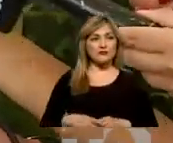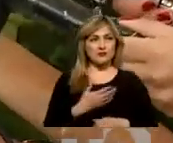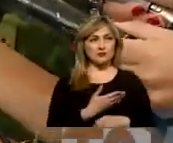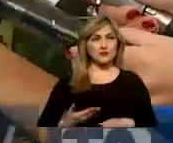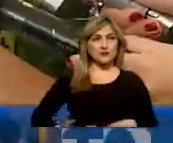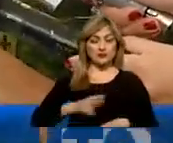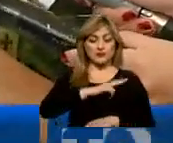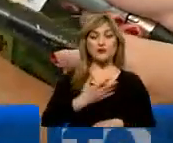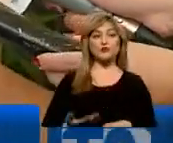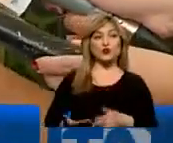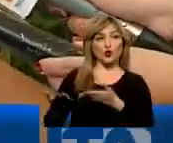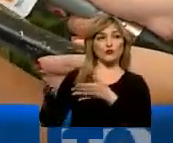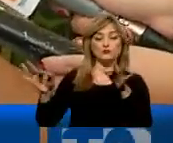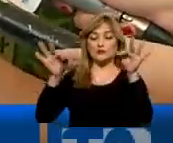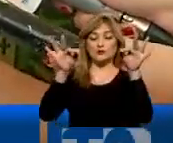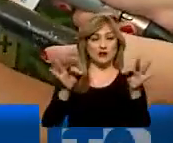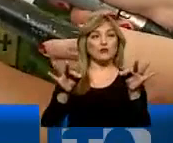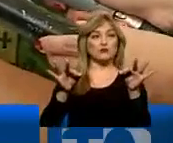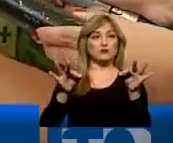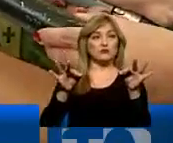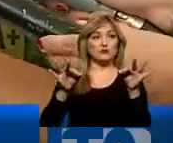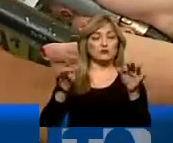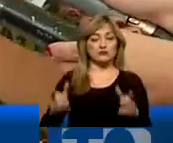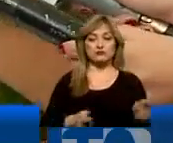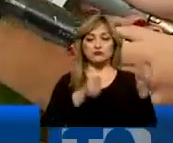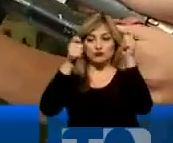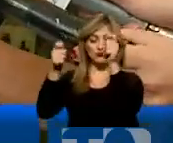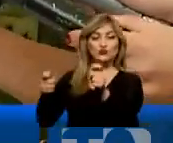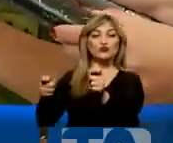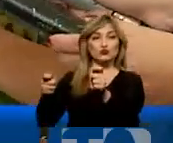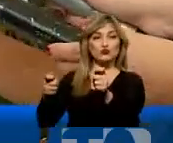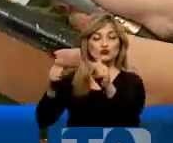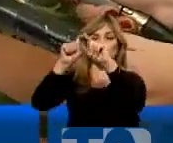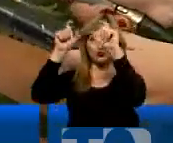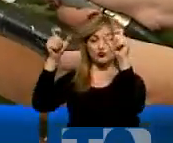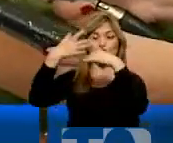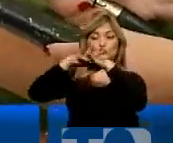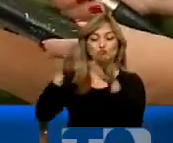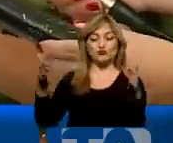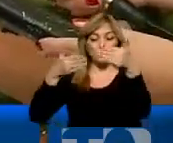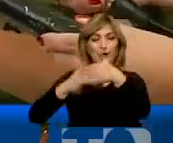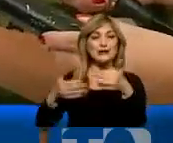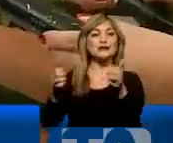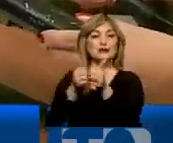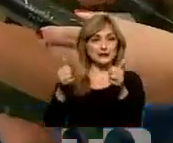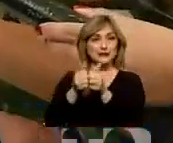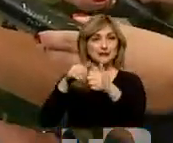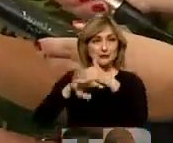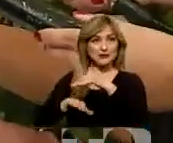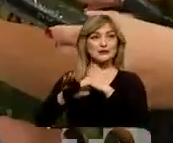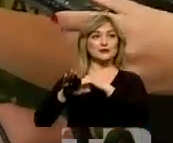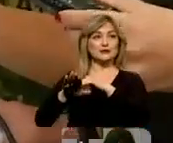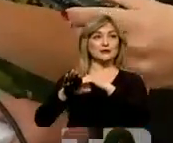y vicepresidente, que está listo para ya el traslado a la empresa integradora que arma el kit electoral para luego